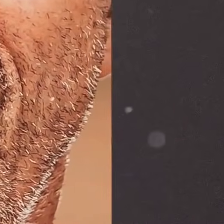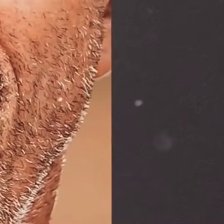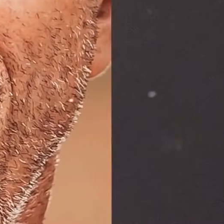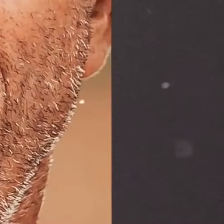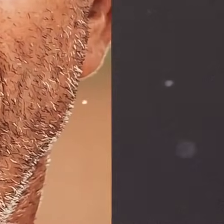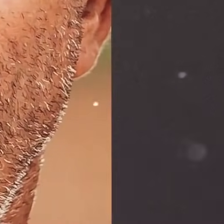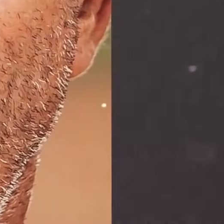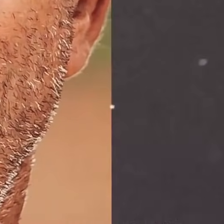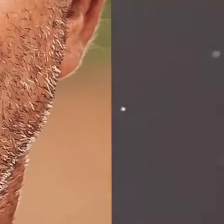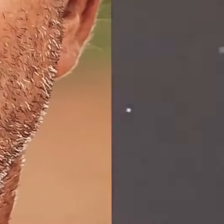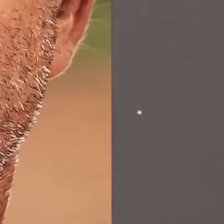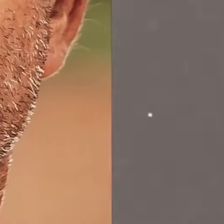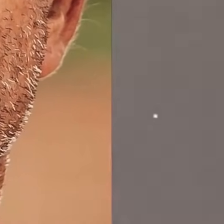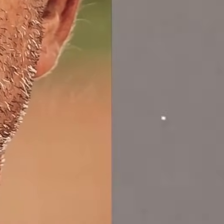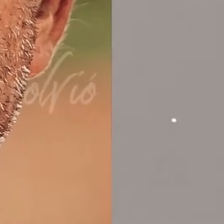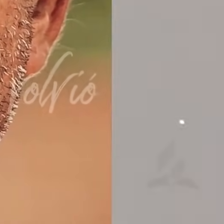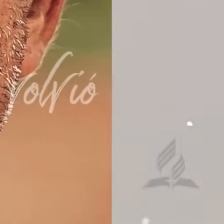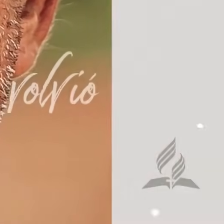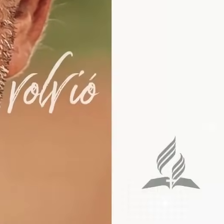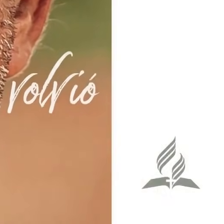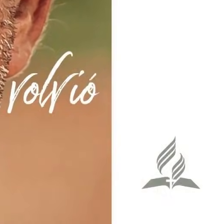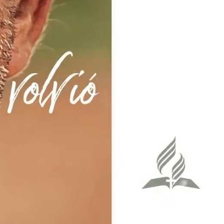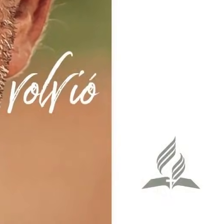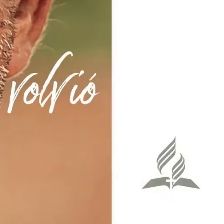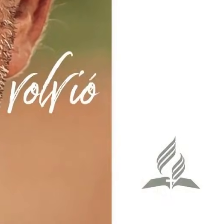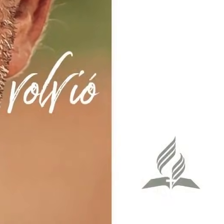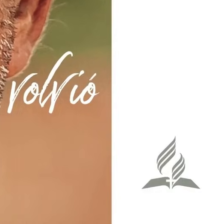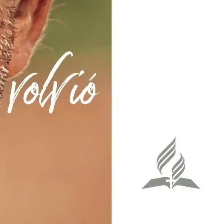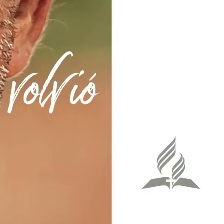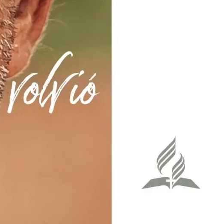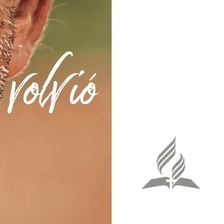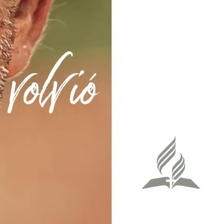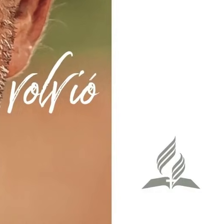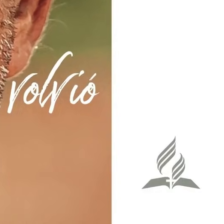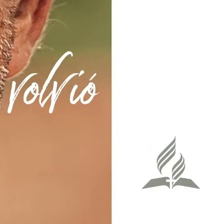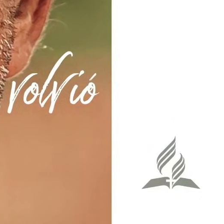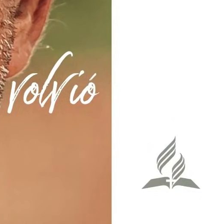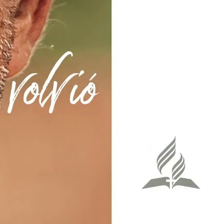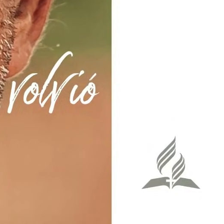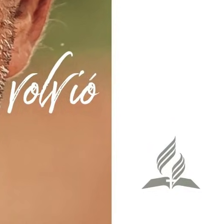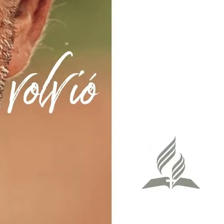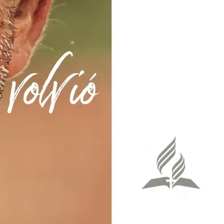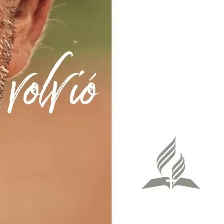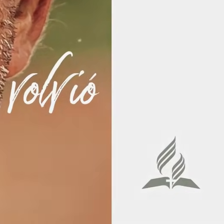Obad y Bet. Historia de hoy, el diezmo que volvió.